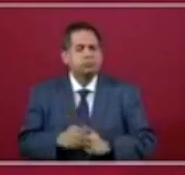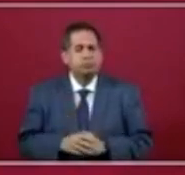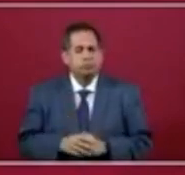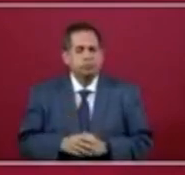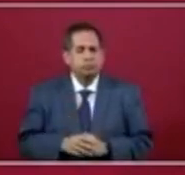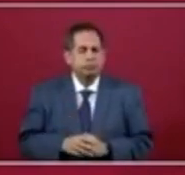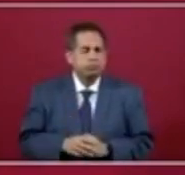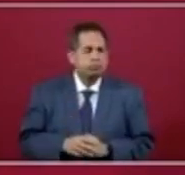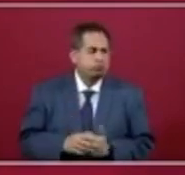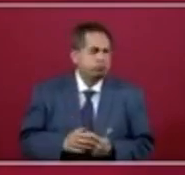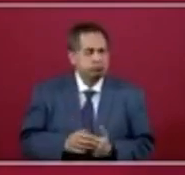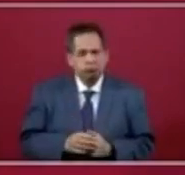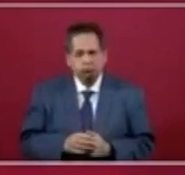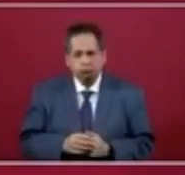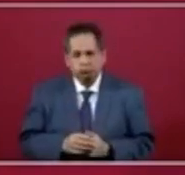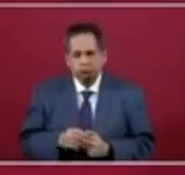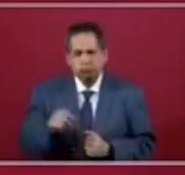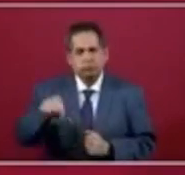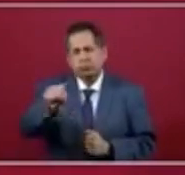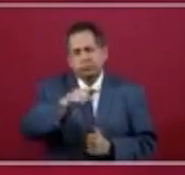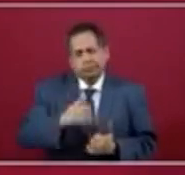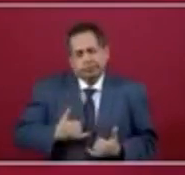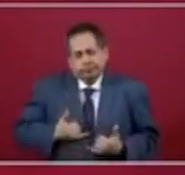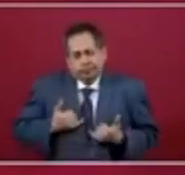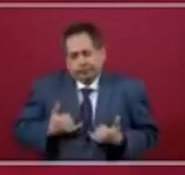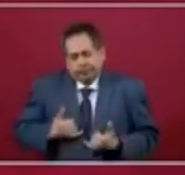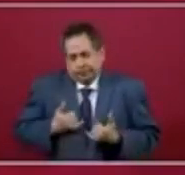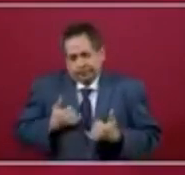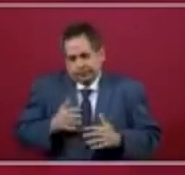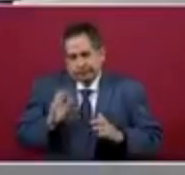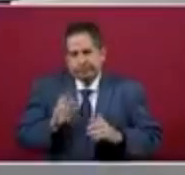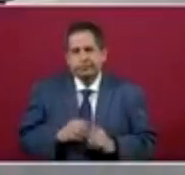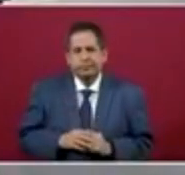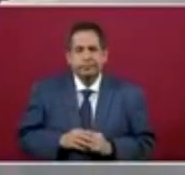ustedes eran jóvenes,